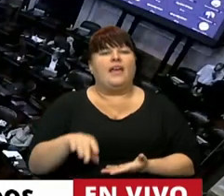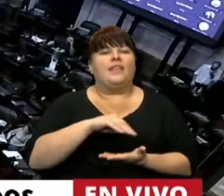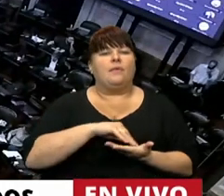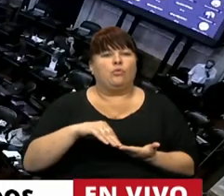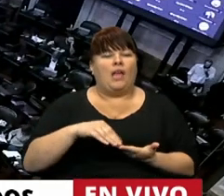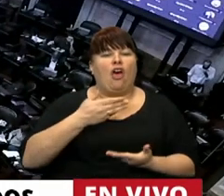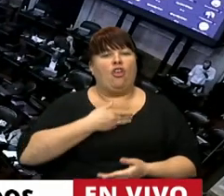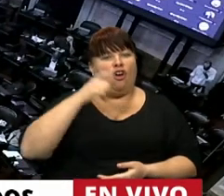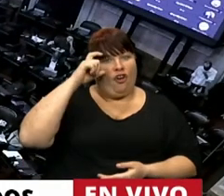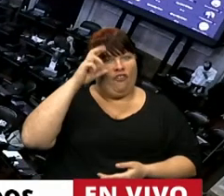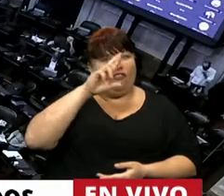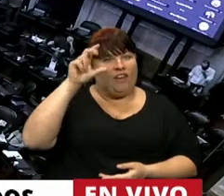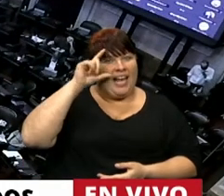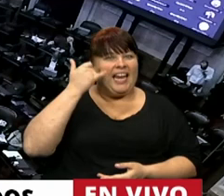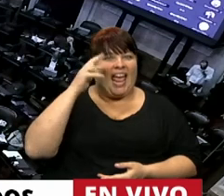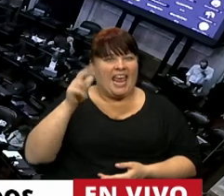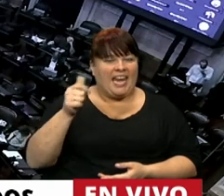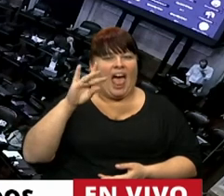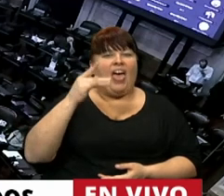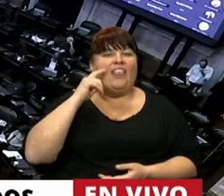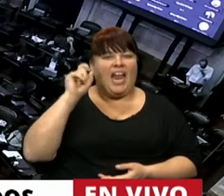Diputado Ferreira Daniel.